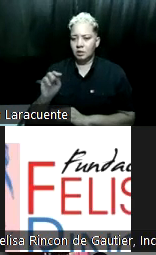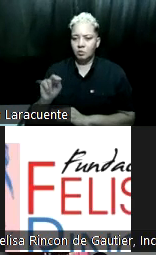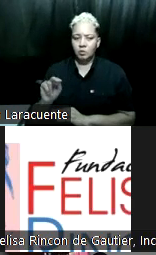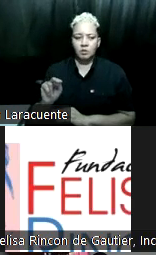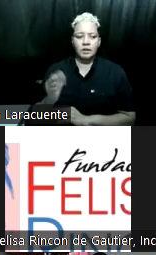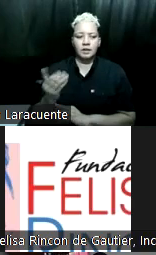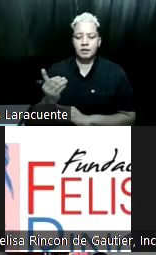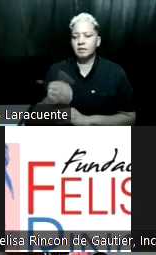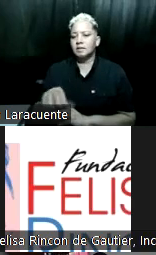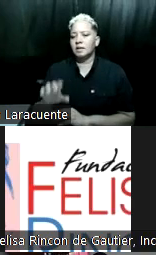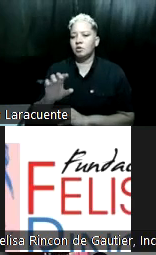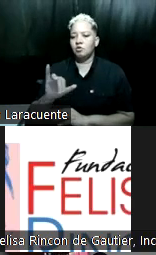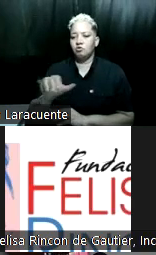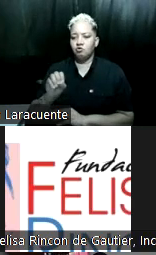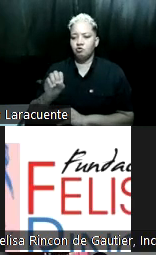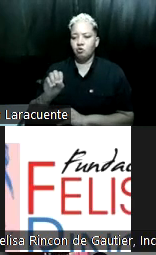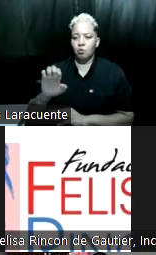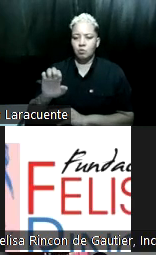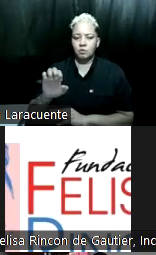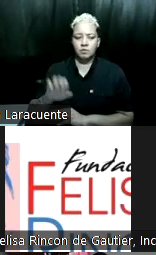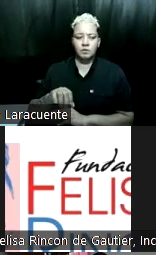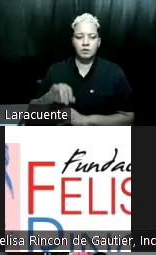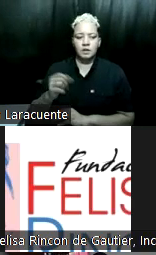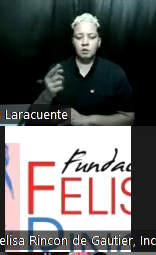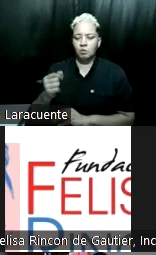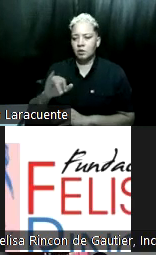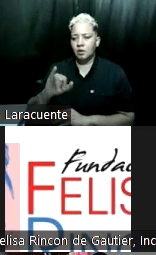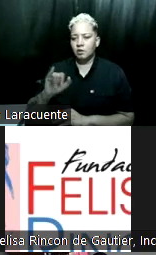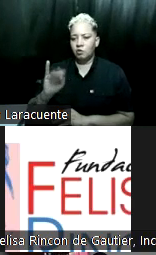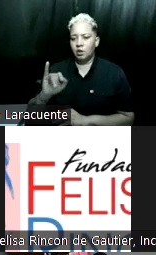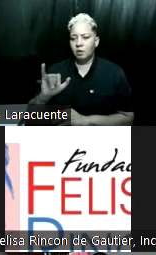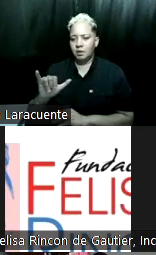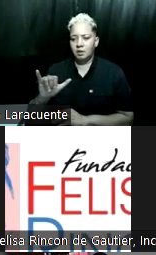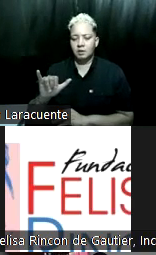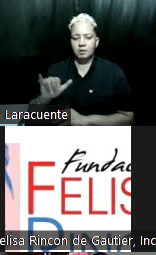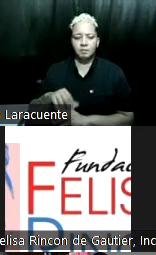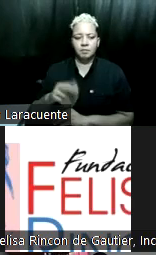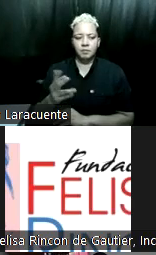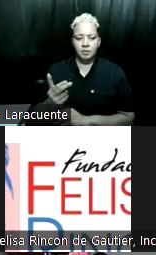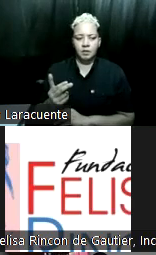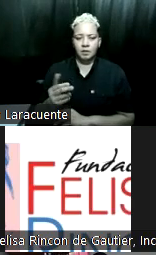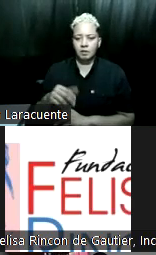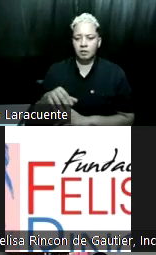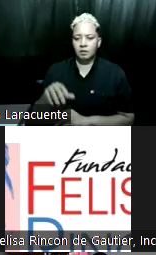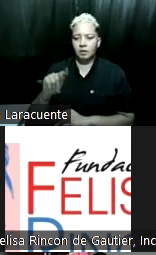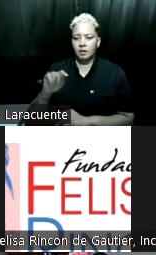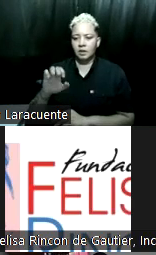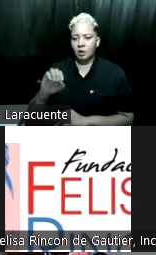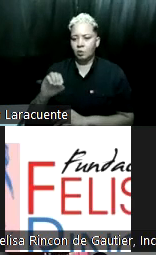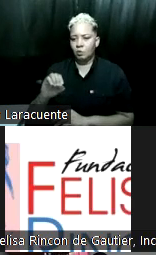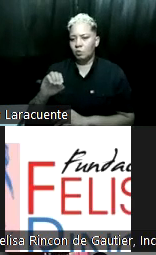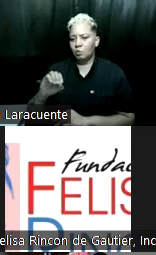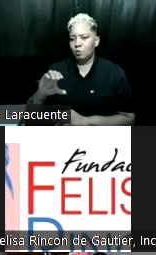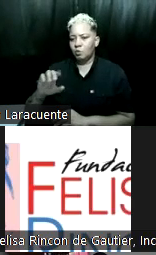Pacheco, el 11 Jimmy Thorsen, el 13 Teófilo Teo Cruz,